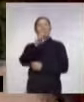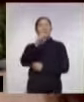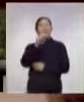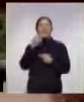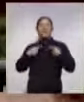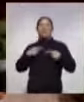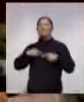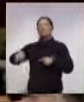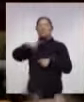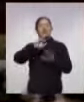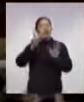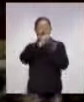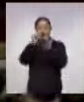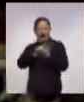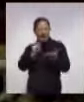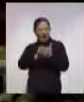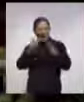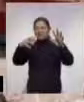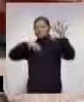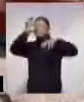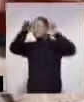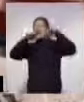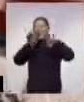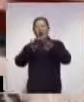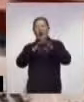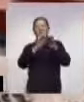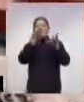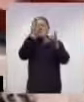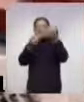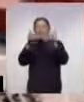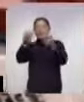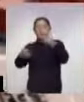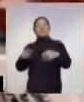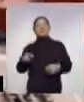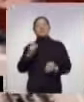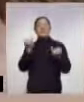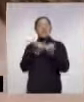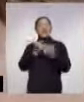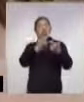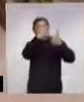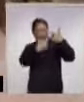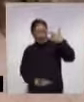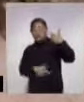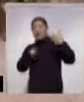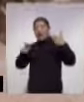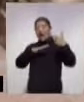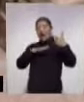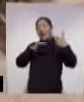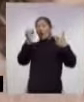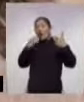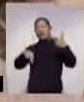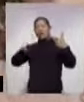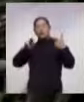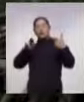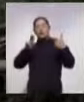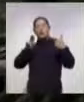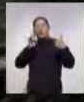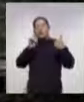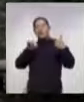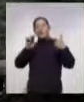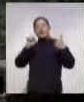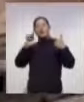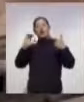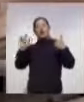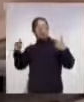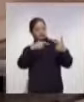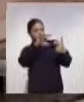poner andamios y a retirar las tejas caídas del castillo Shuri, incluido en la lista del Patrimonio de la Humanidad de la UNESCO. Un